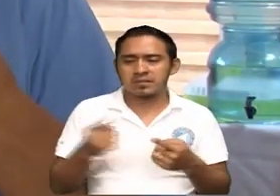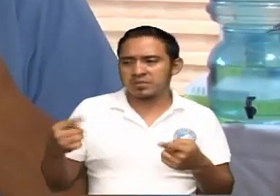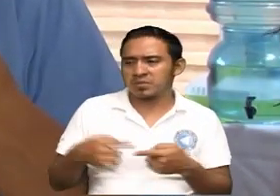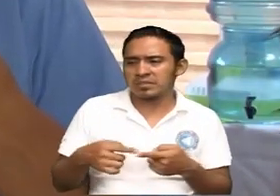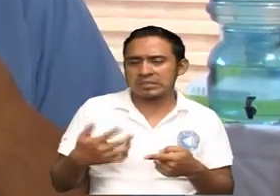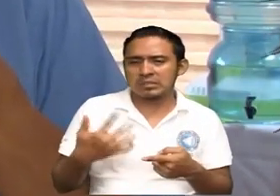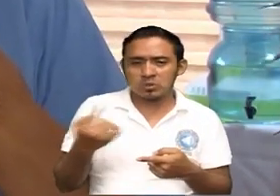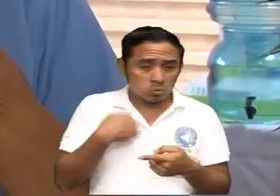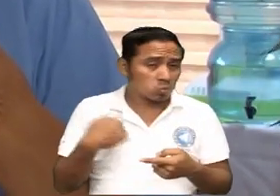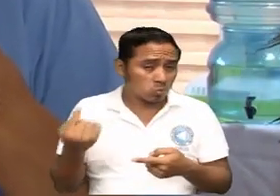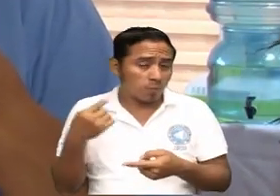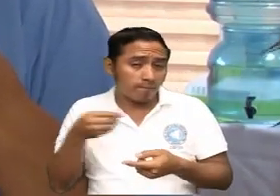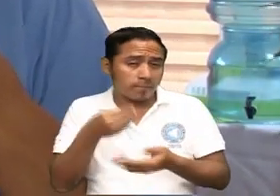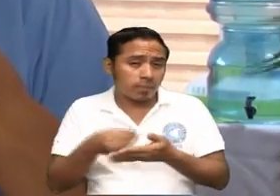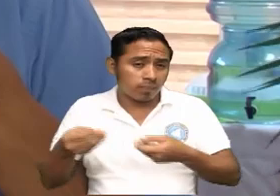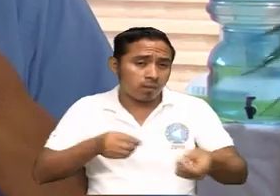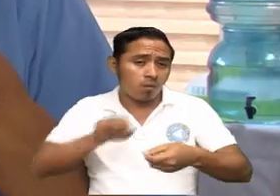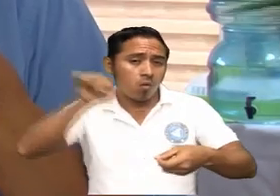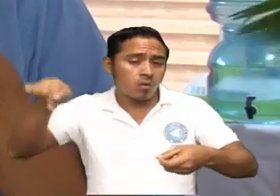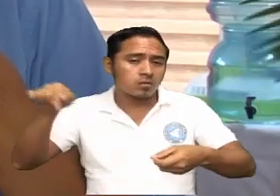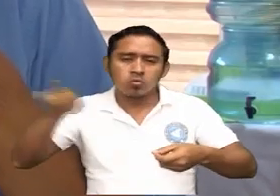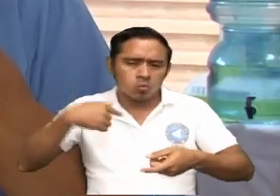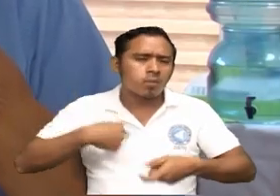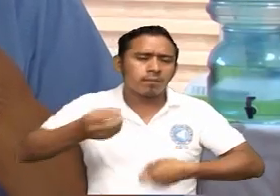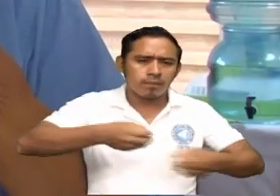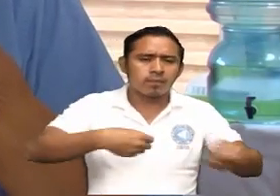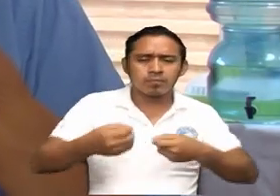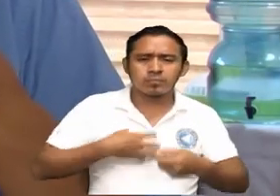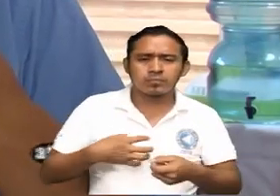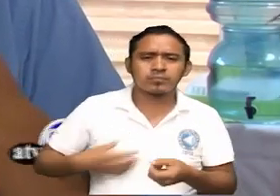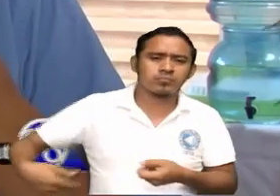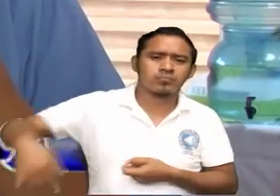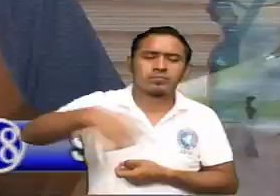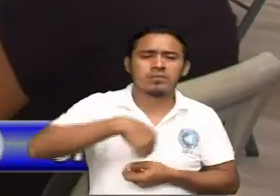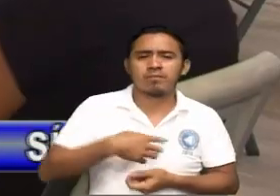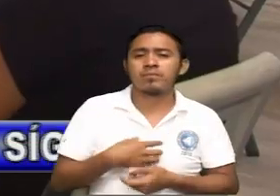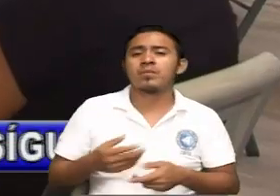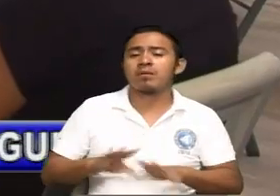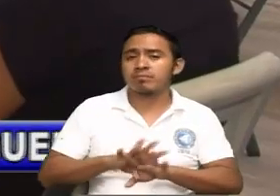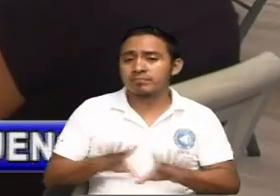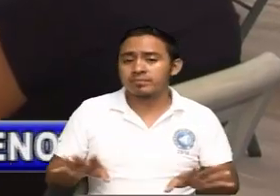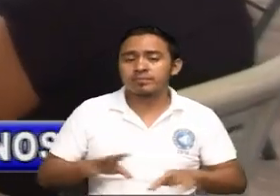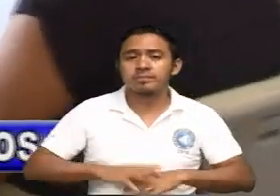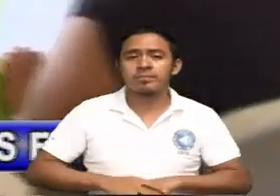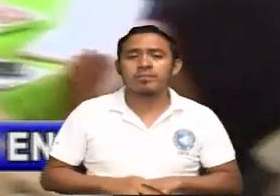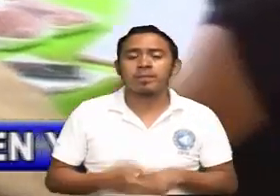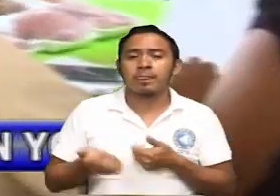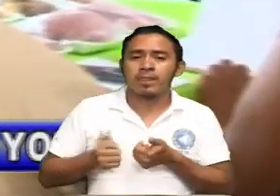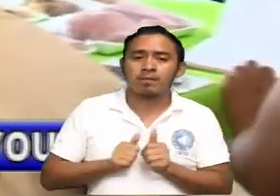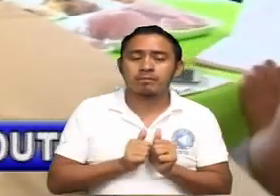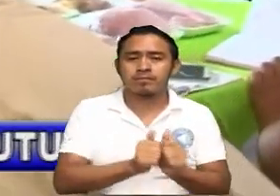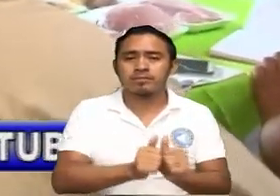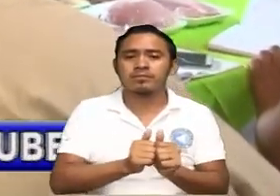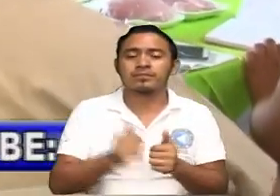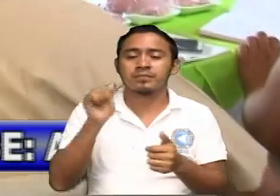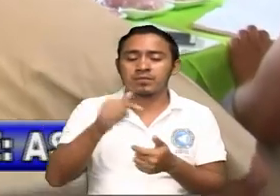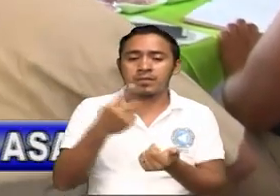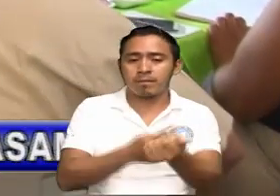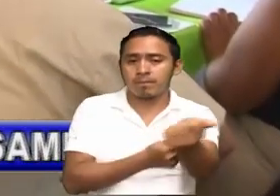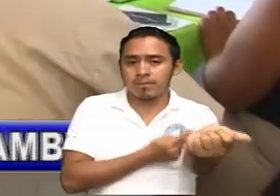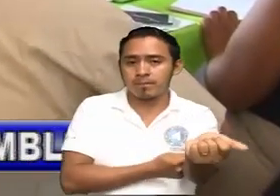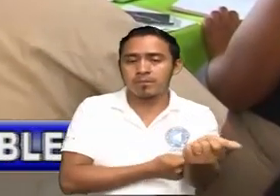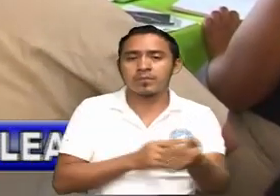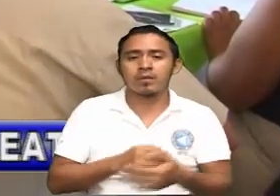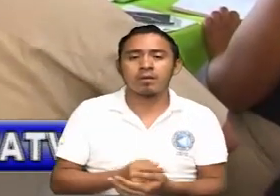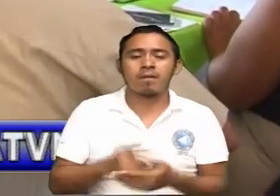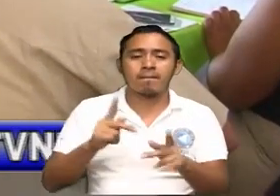tener más ingresos y directo con los clientes al consumidor final. El acompañamiento de este proyecto a los